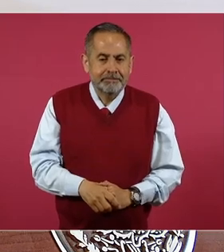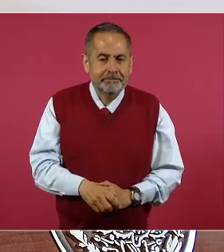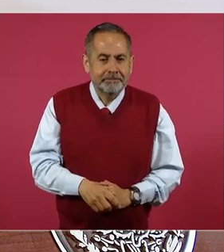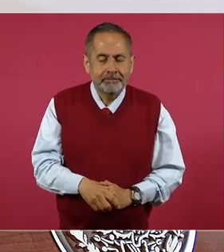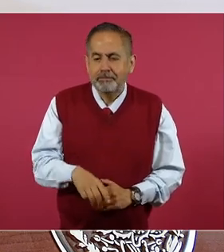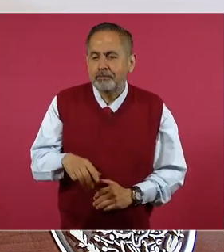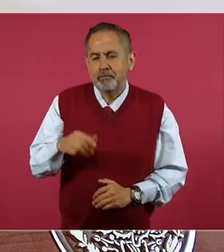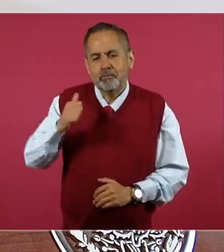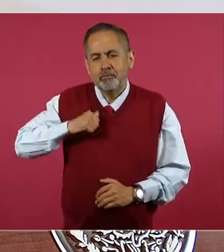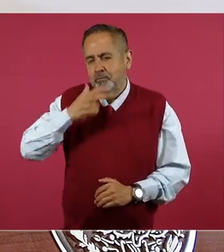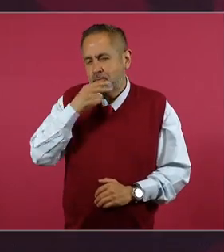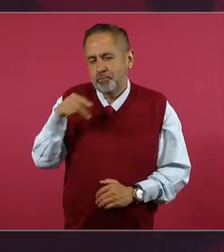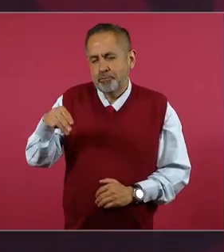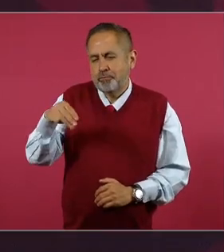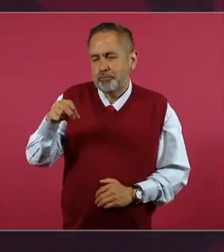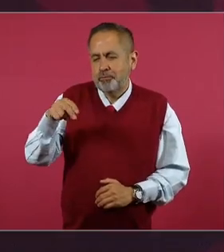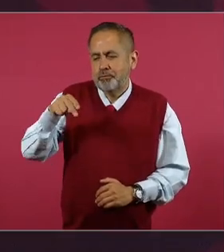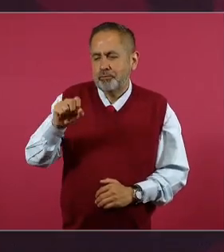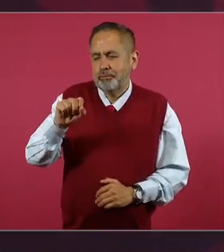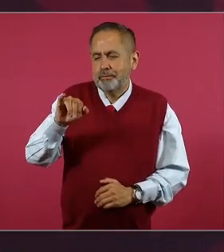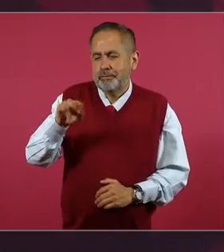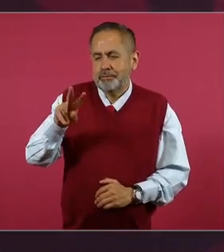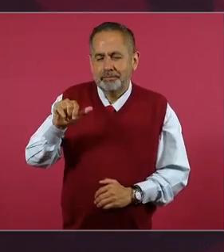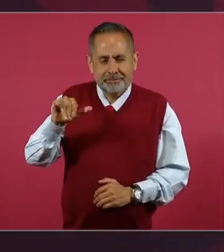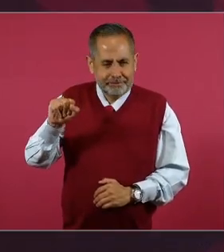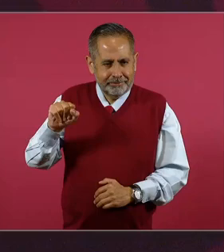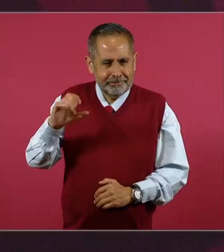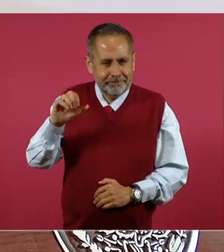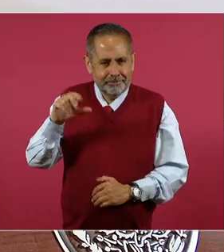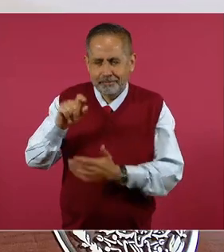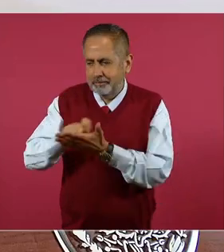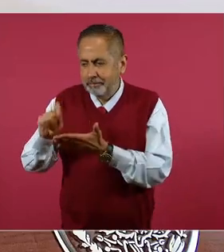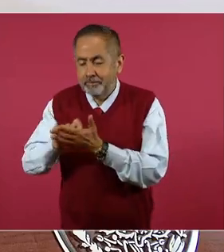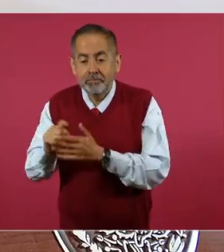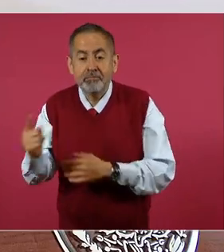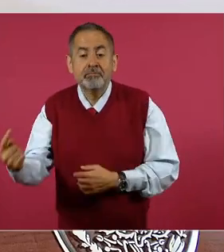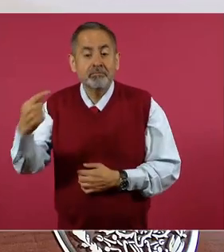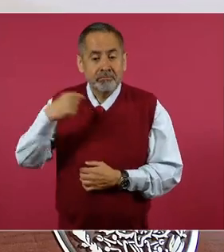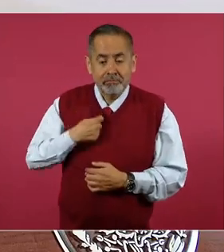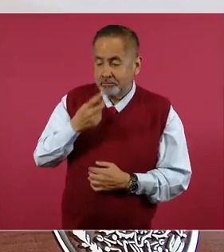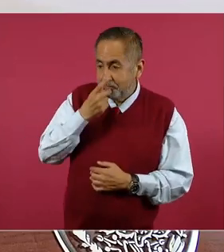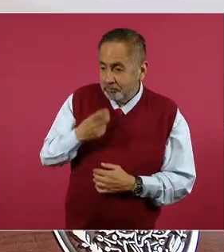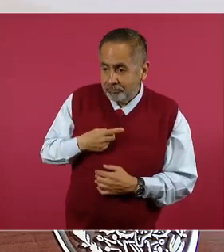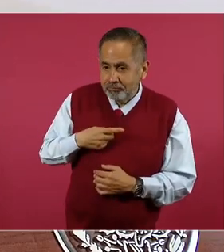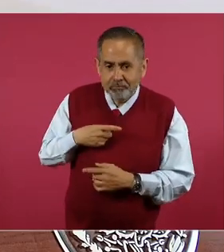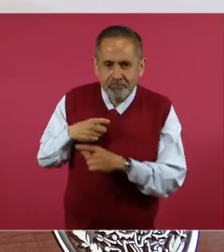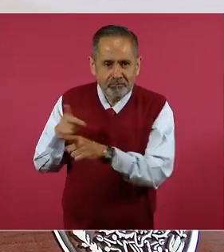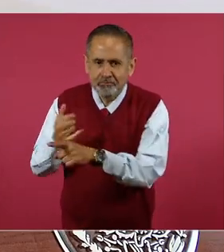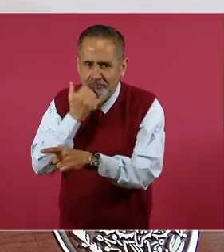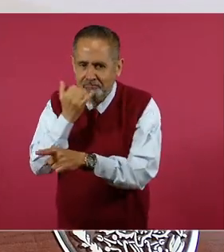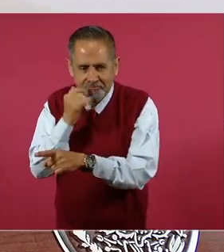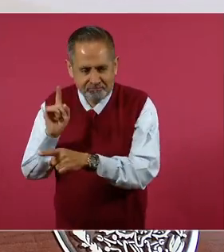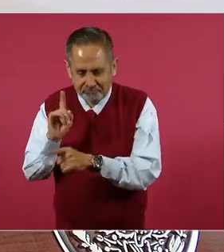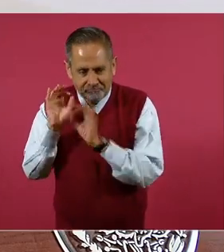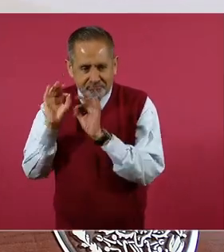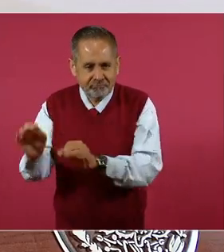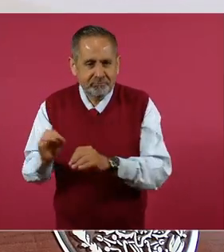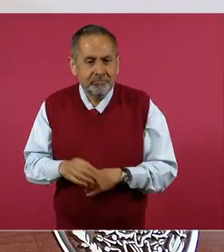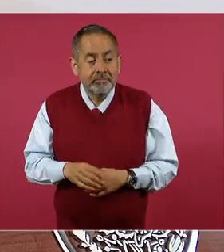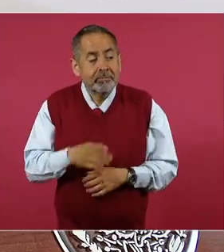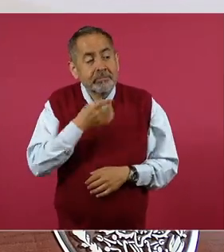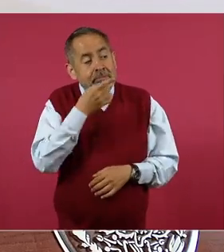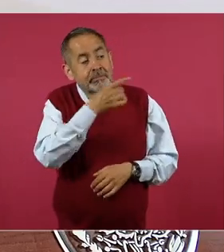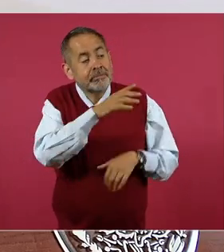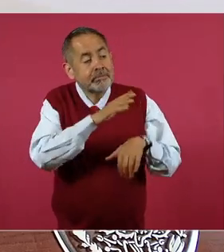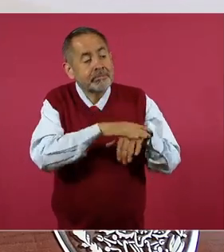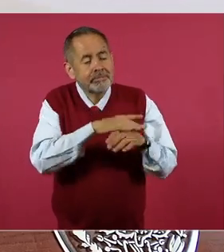Monsi, el gran escritor Carlos Monsi Báez, me dijo a mí: no te olvides que la